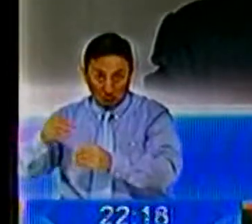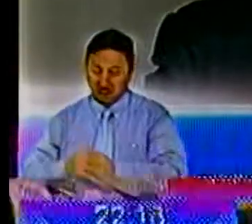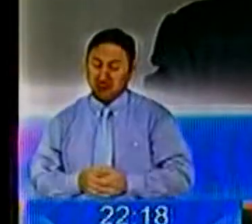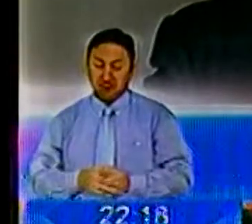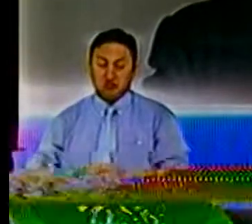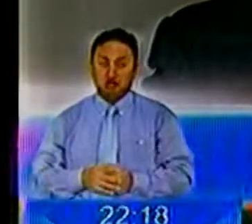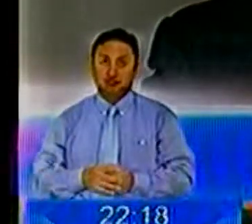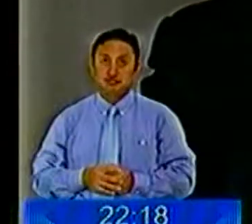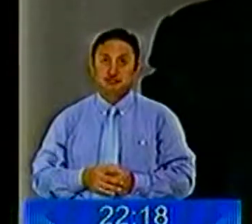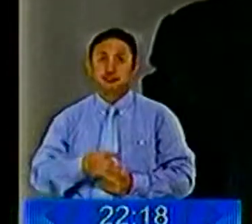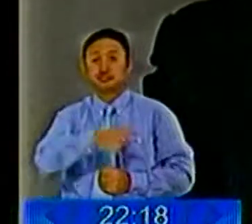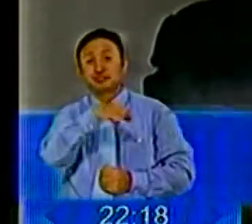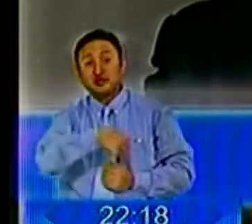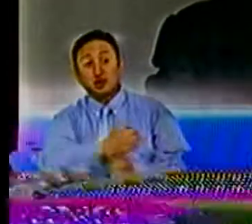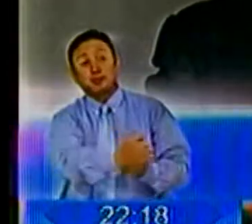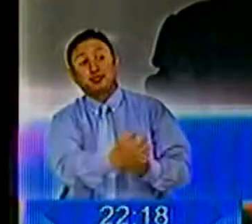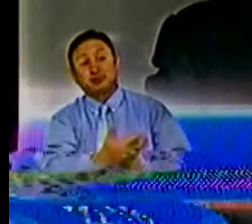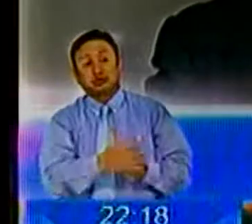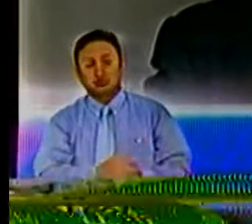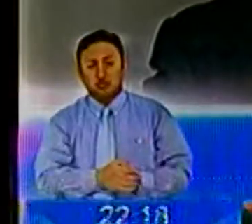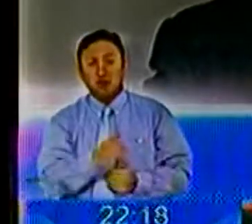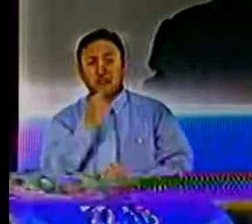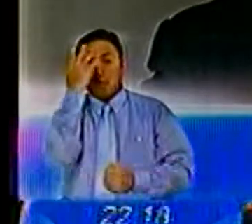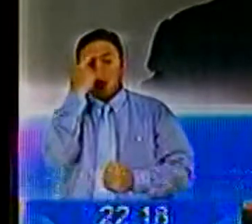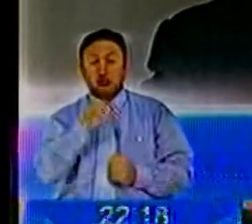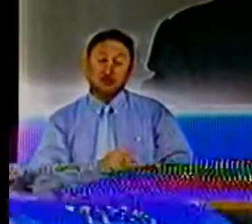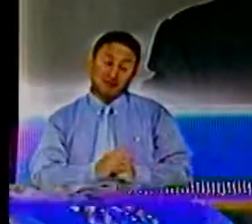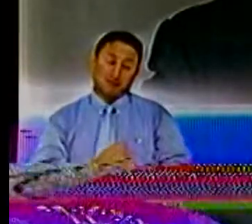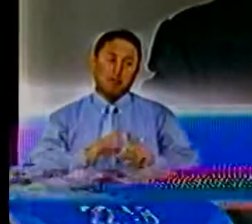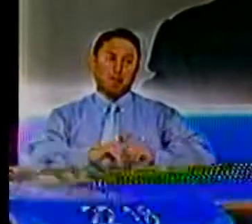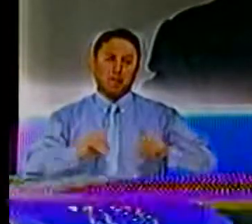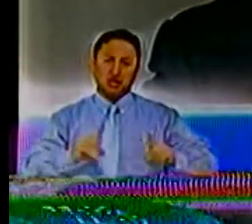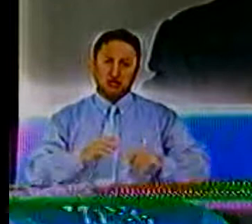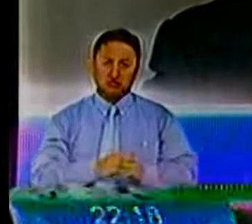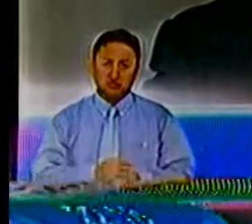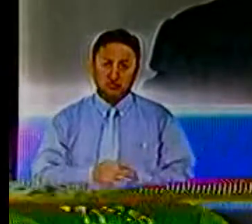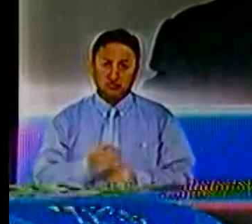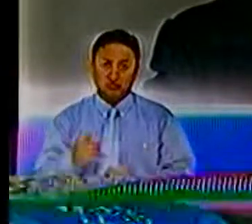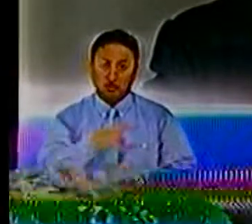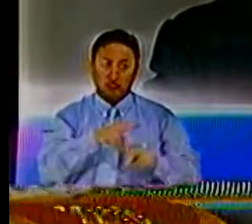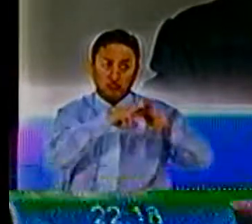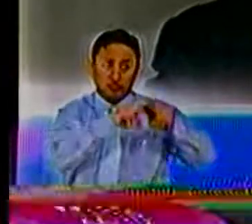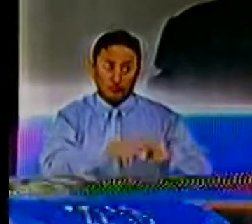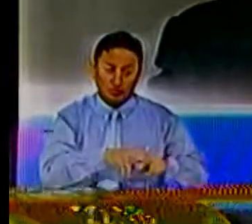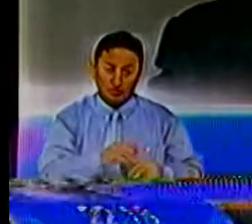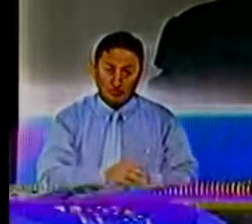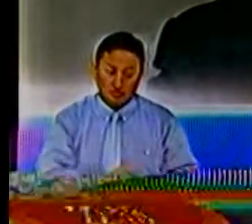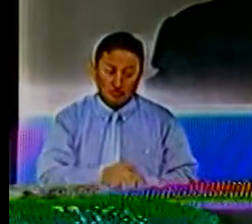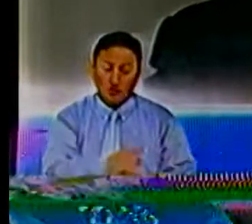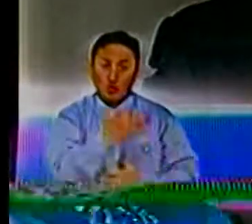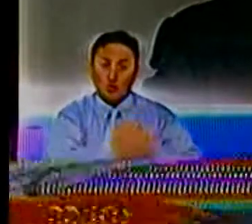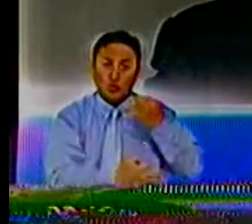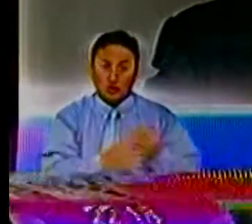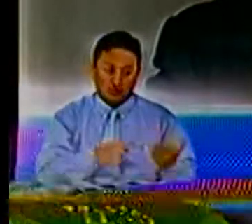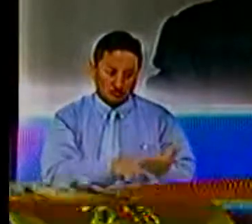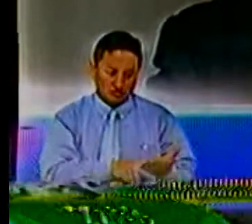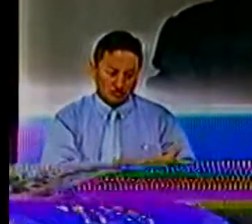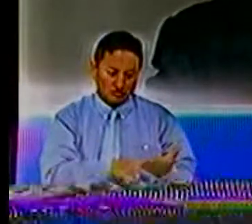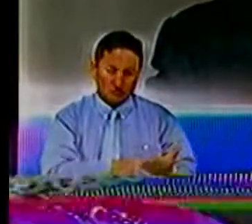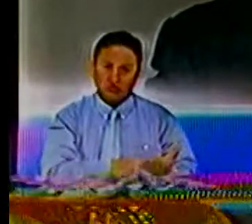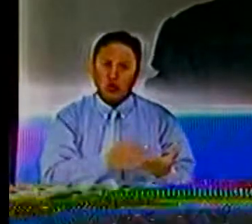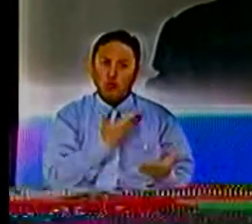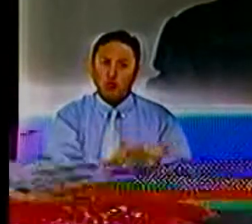vienen a contar una historia que suena bonita para los medios, pero que a la hora de tener una practicidad jurídica carece de